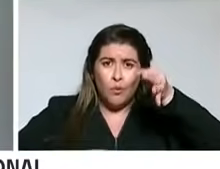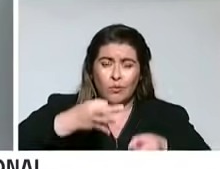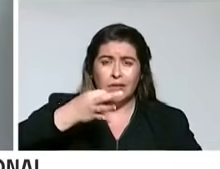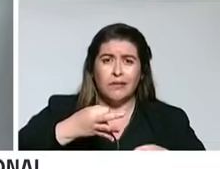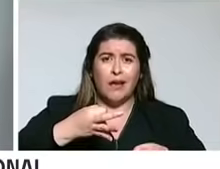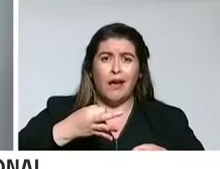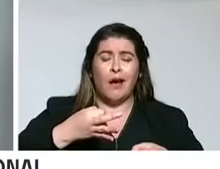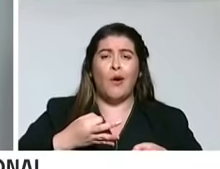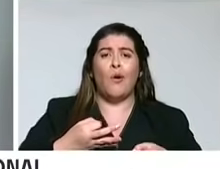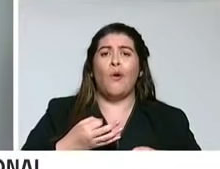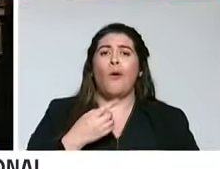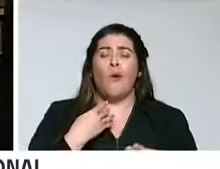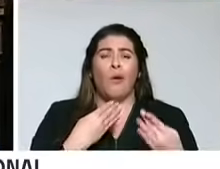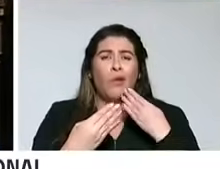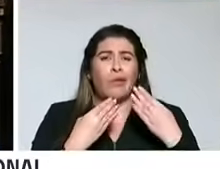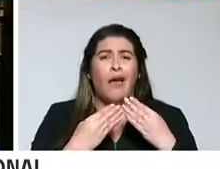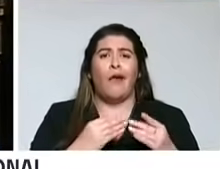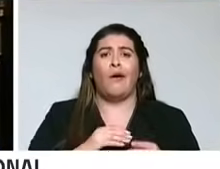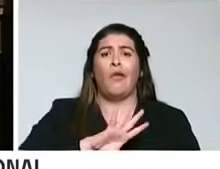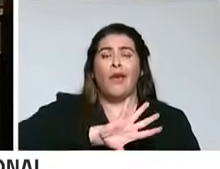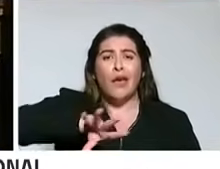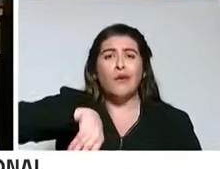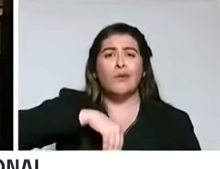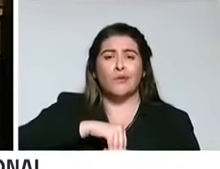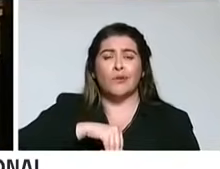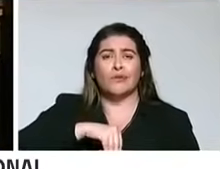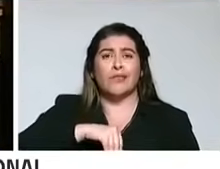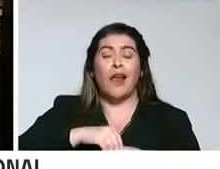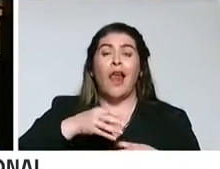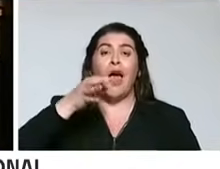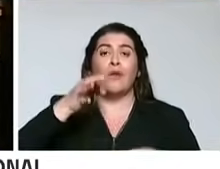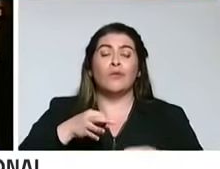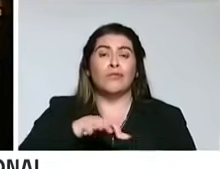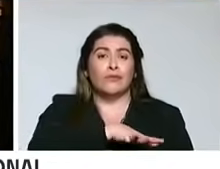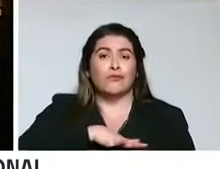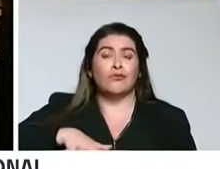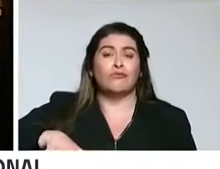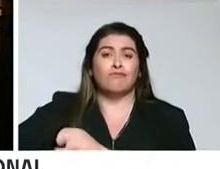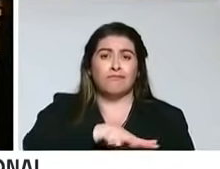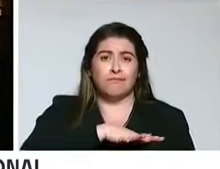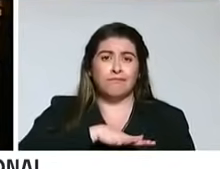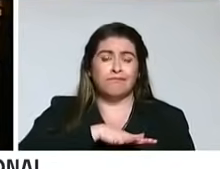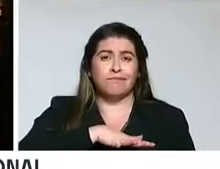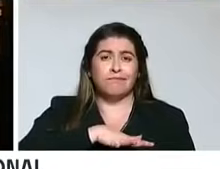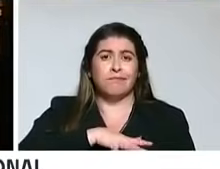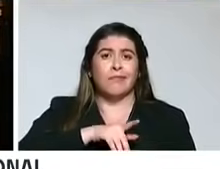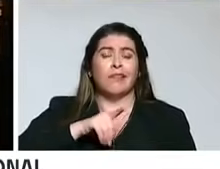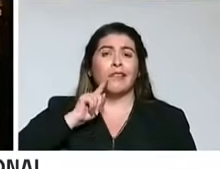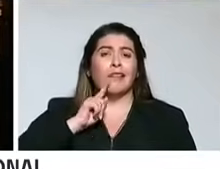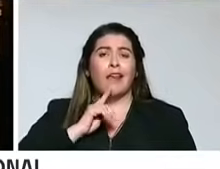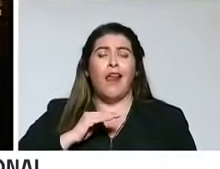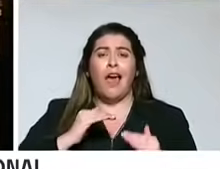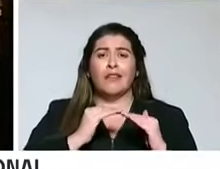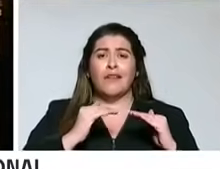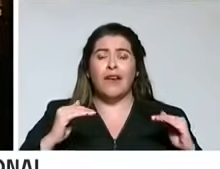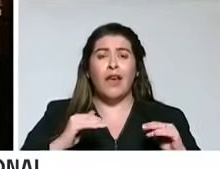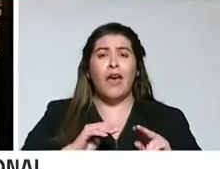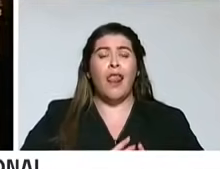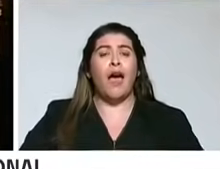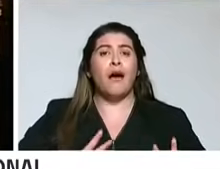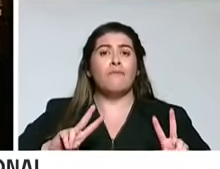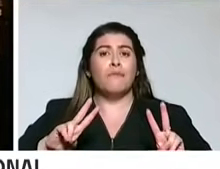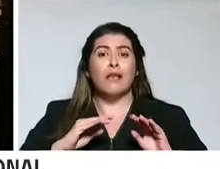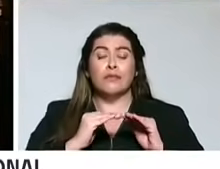diálogo de inclusión. La justicia social tiene, la estabilidad social, la paz social tiene